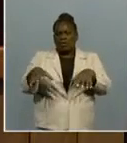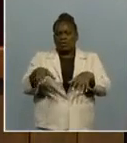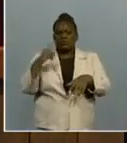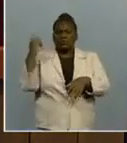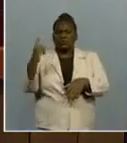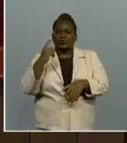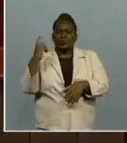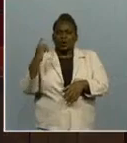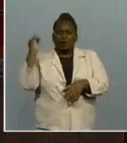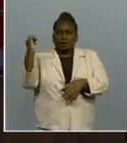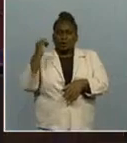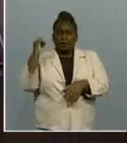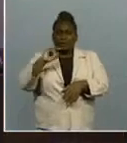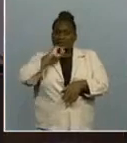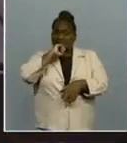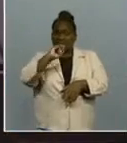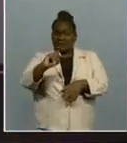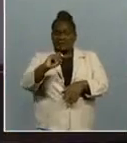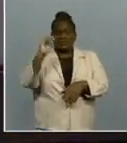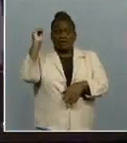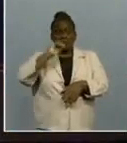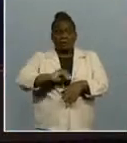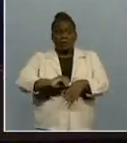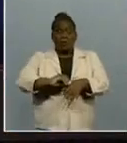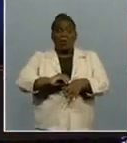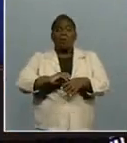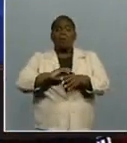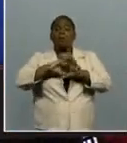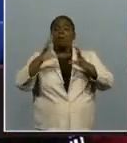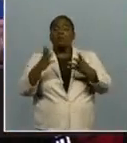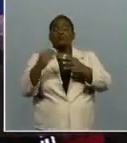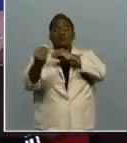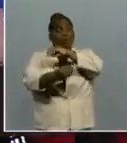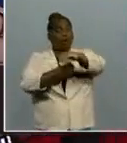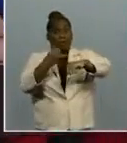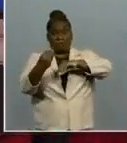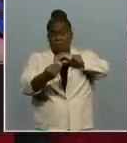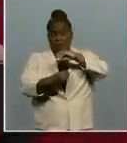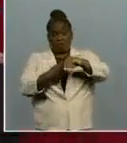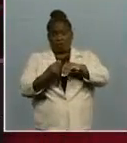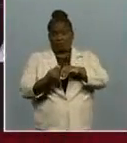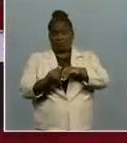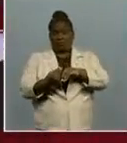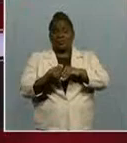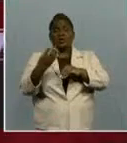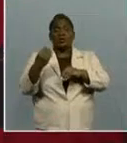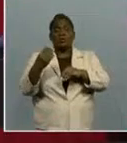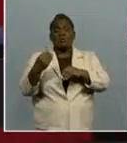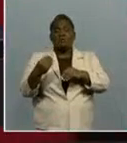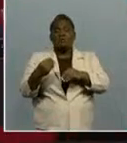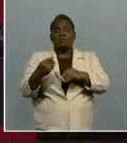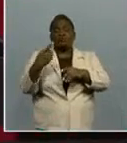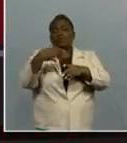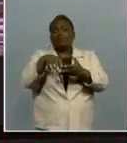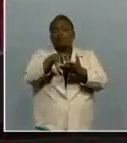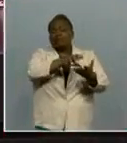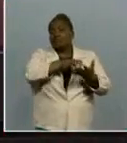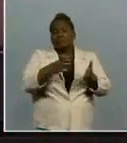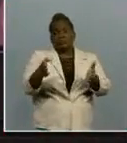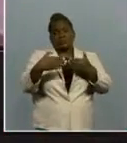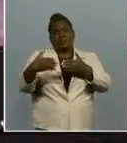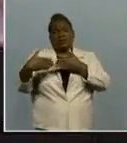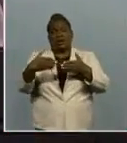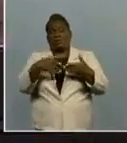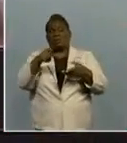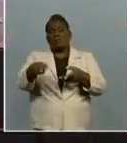e internacional conscientes de que el mundo cambio de un modo dramático y hay demasiadas puertas cerradas para las naciones